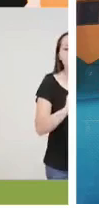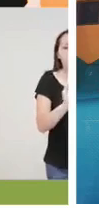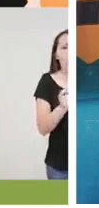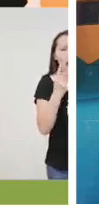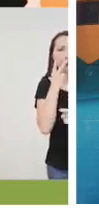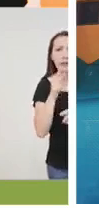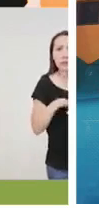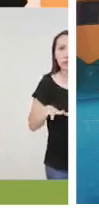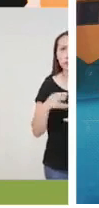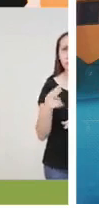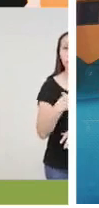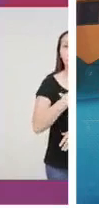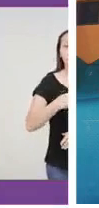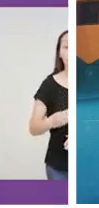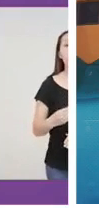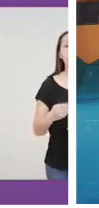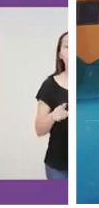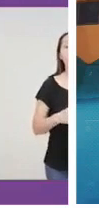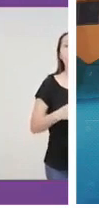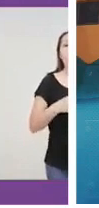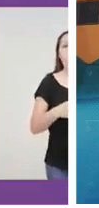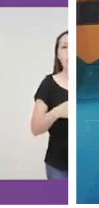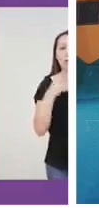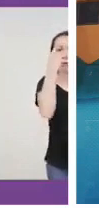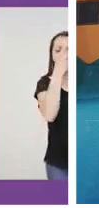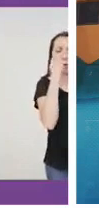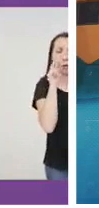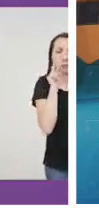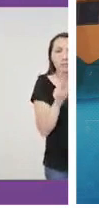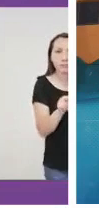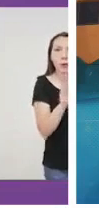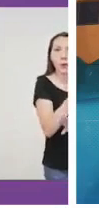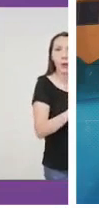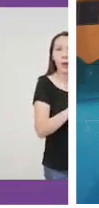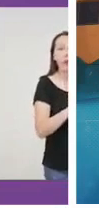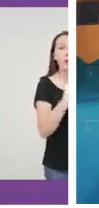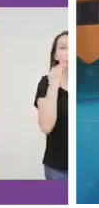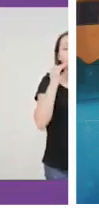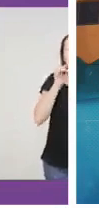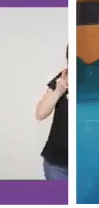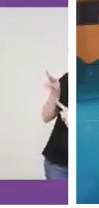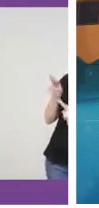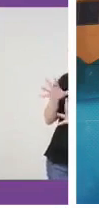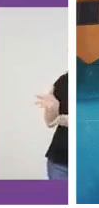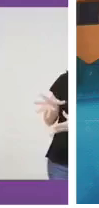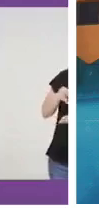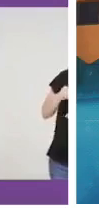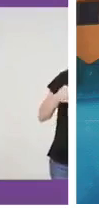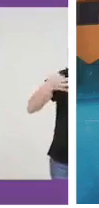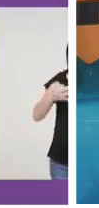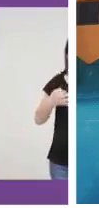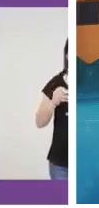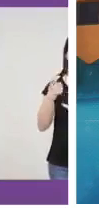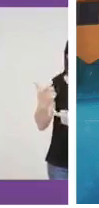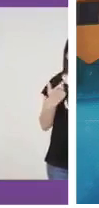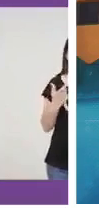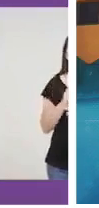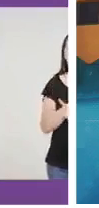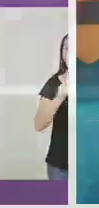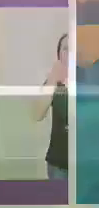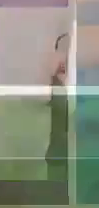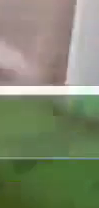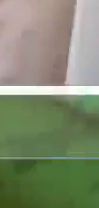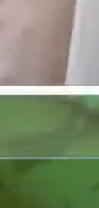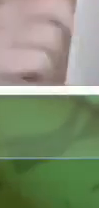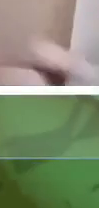Cruz, ¿cuántas preguntas son las que se hacen en esta encuesta? Mira, más o menos. Esta encuesta cuenta alrededor de 48 preguntas, pero